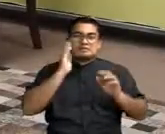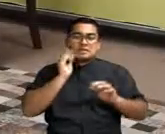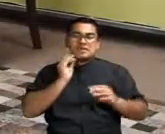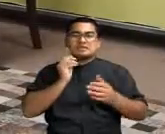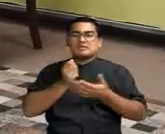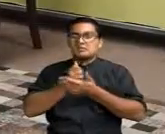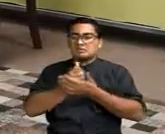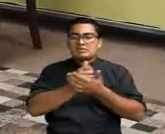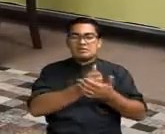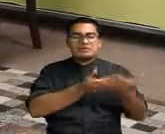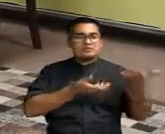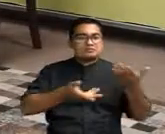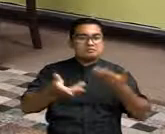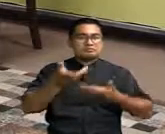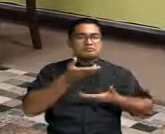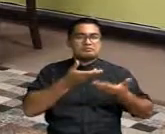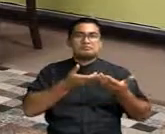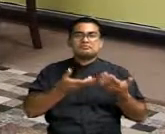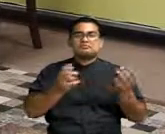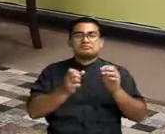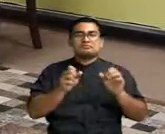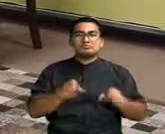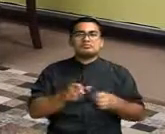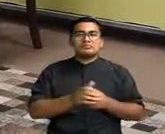que han padecido este trastorno y